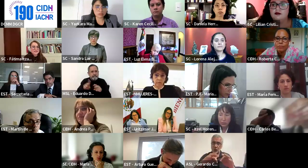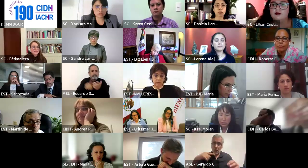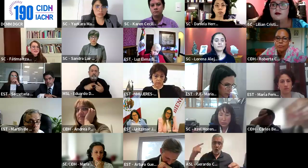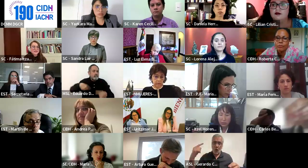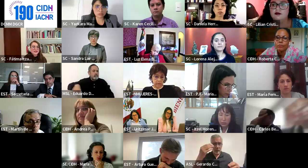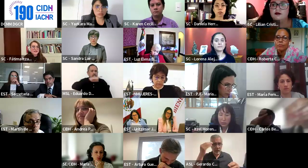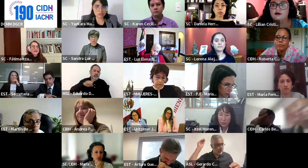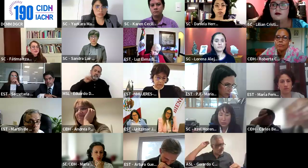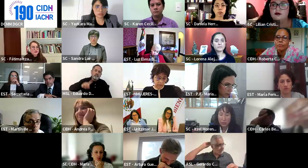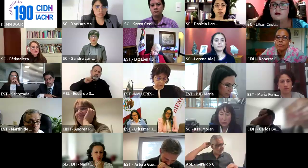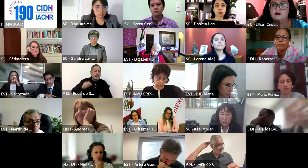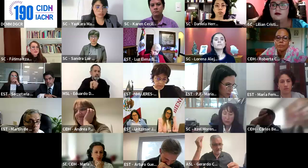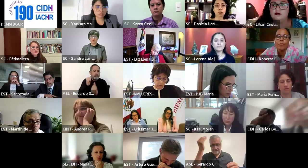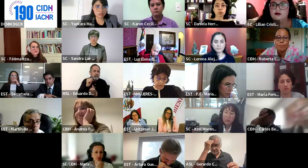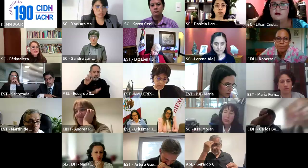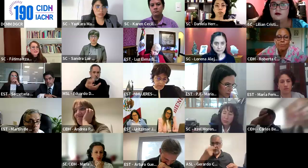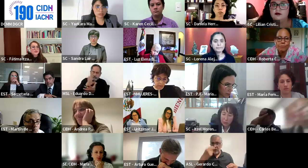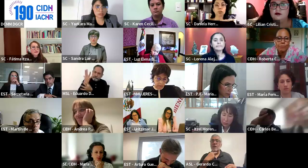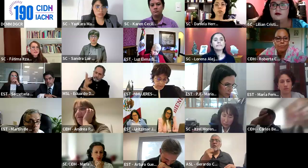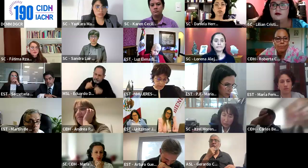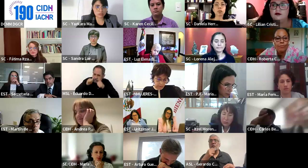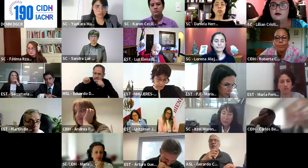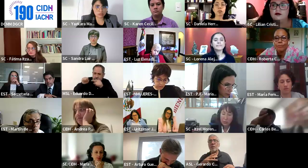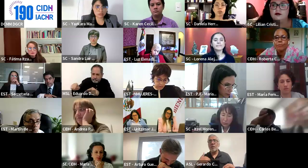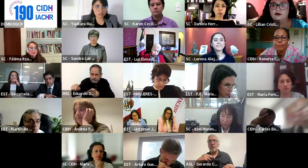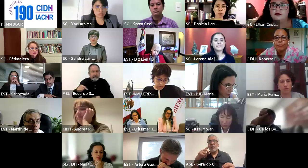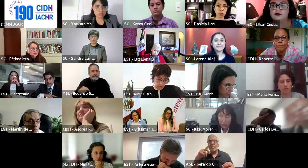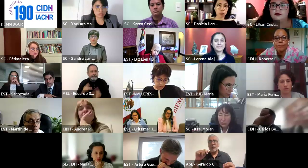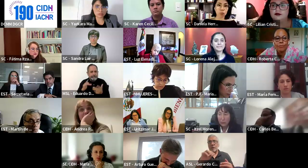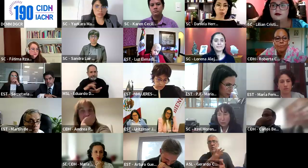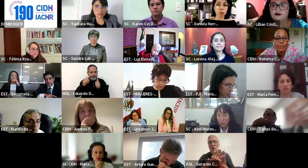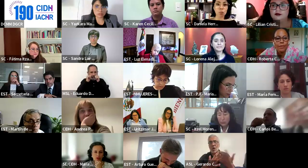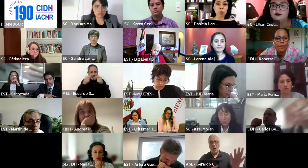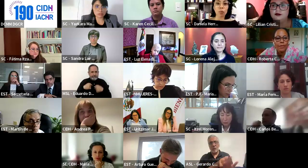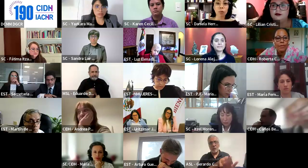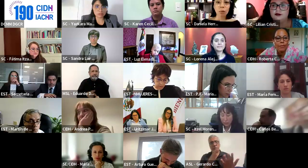mujeres con discapacidad en todos los espacios. Gracias por el tiempo.